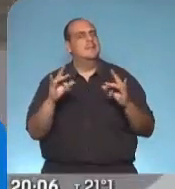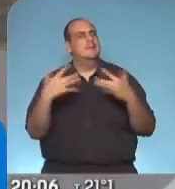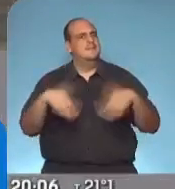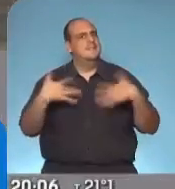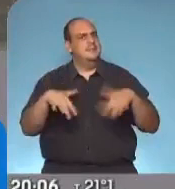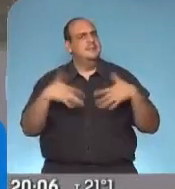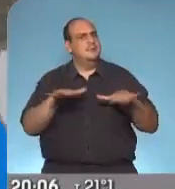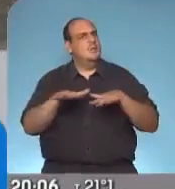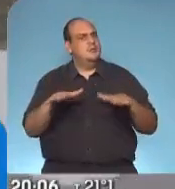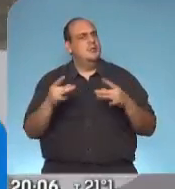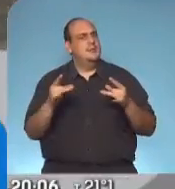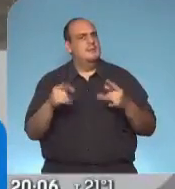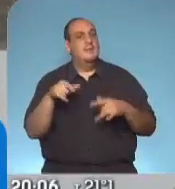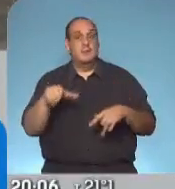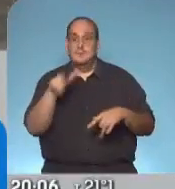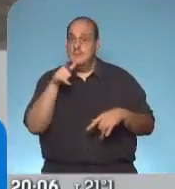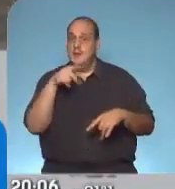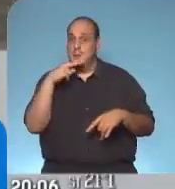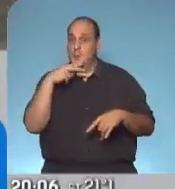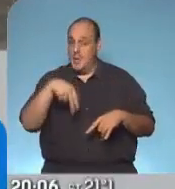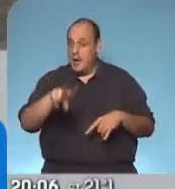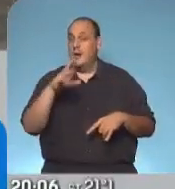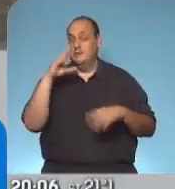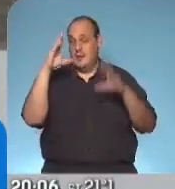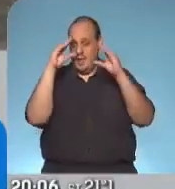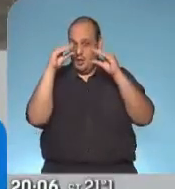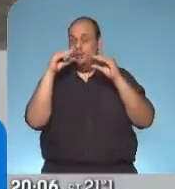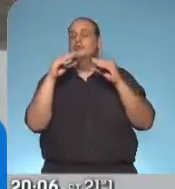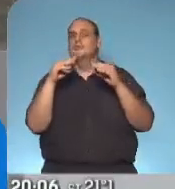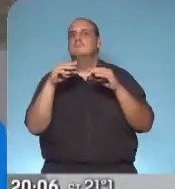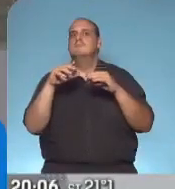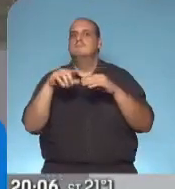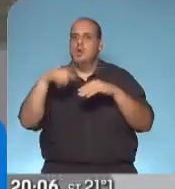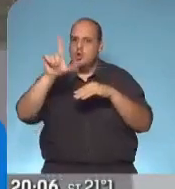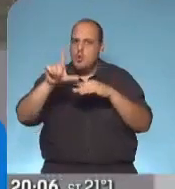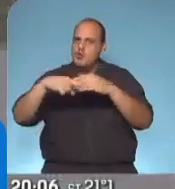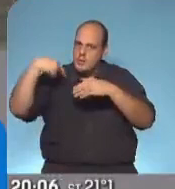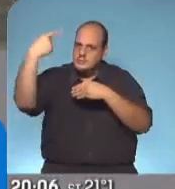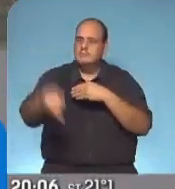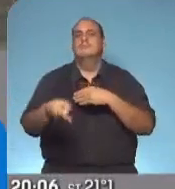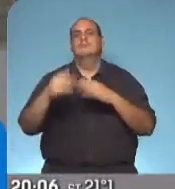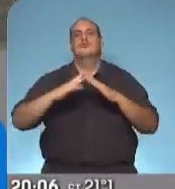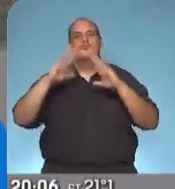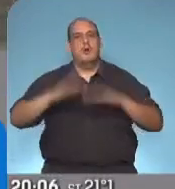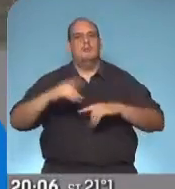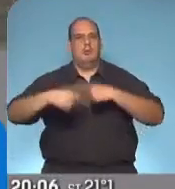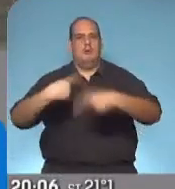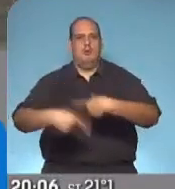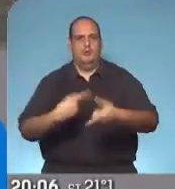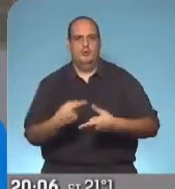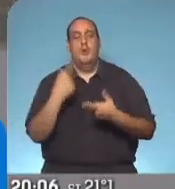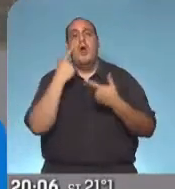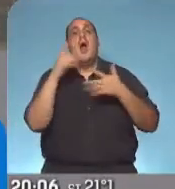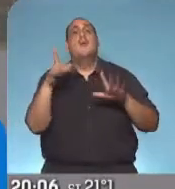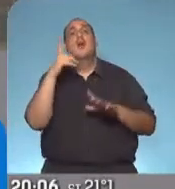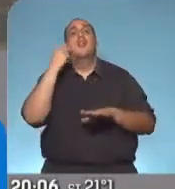que este viernes, muy probablemente a última hora, se da a conocer a partir del lunes que continúa el aislamiento social obligatorio. Veremos la